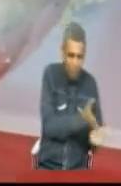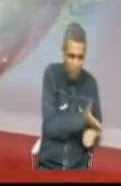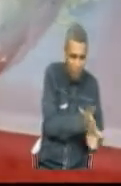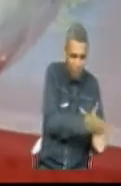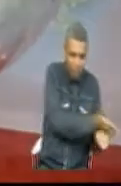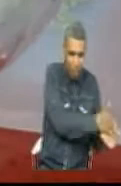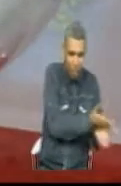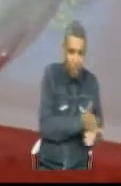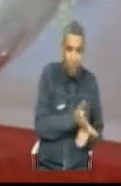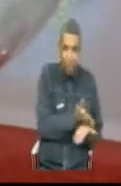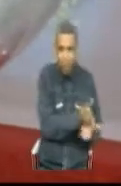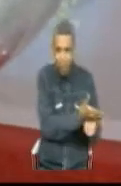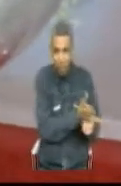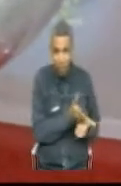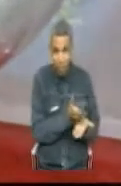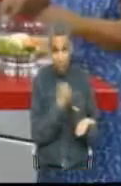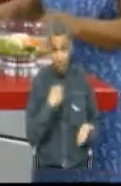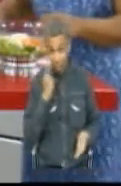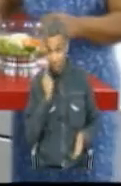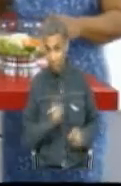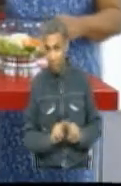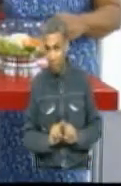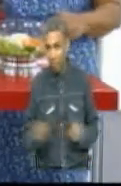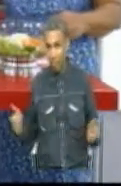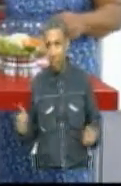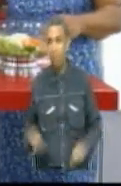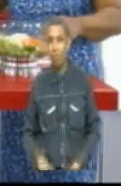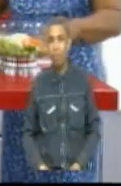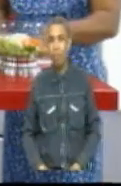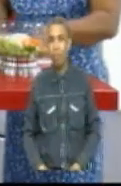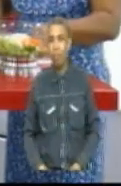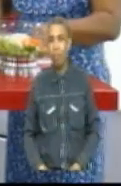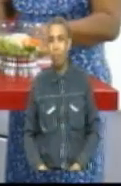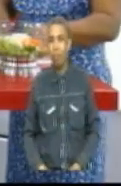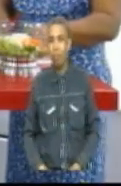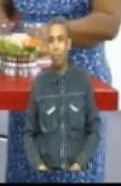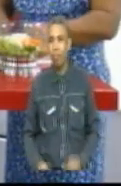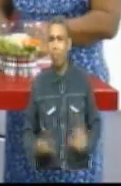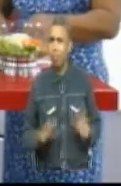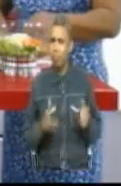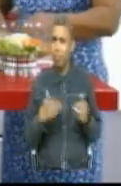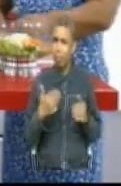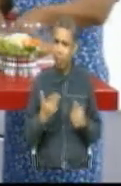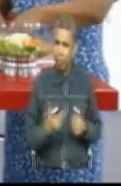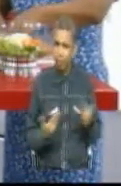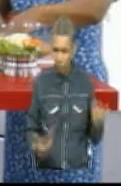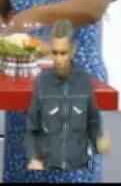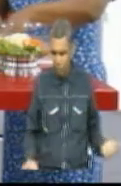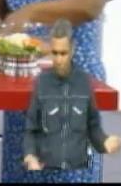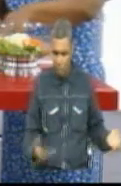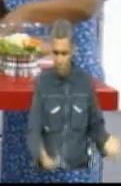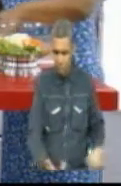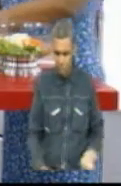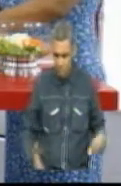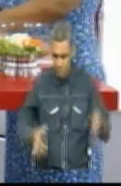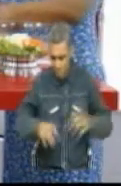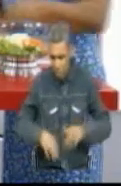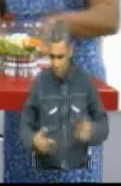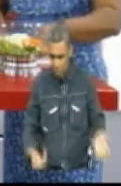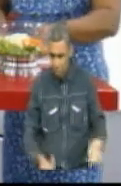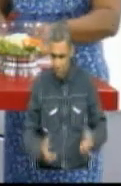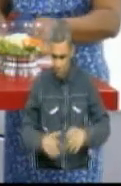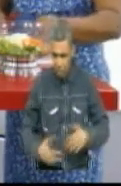lo haces así maria cristina si después entonces ya me estoy a todo pero esa es para que la gente vea que en realidad